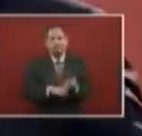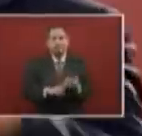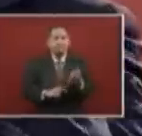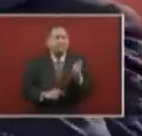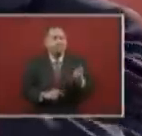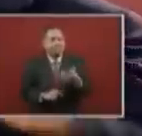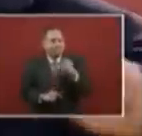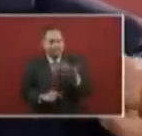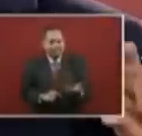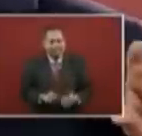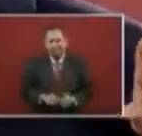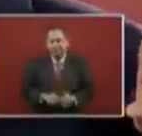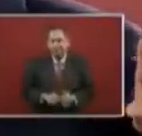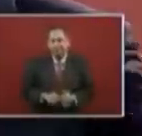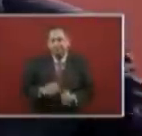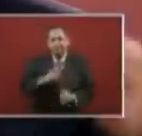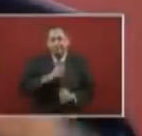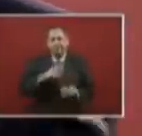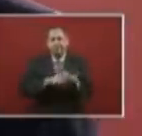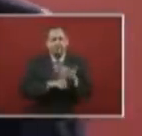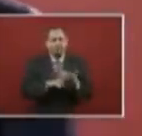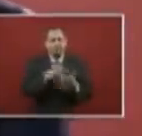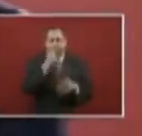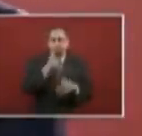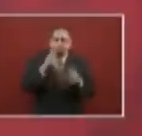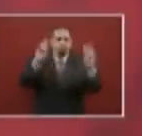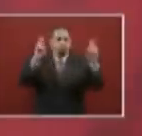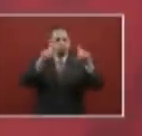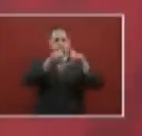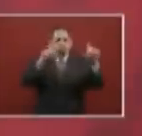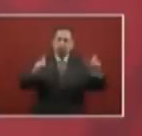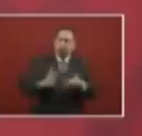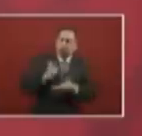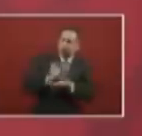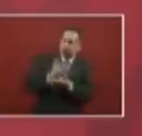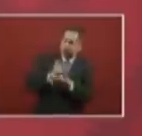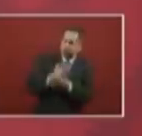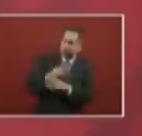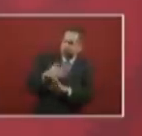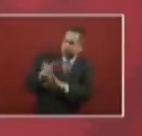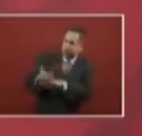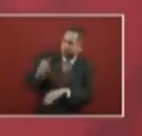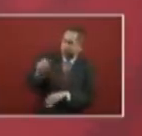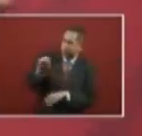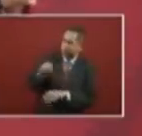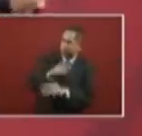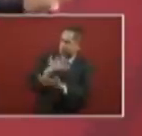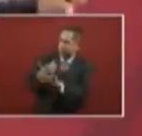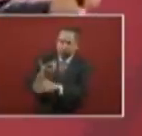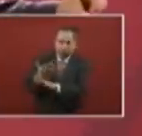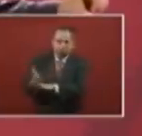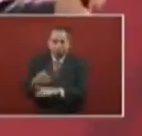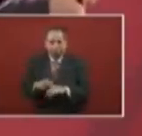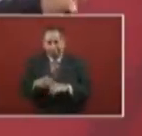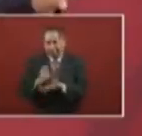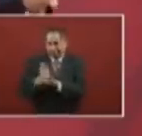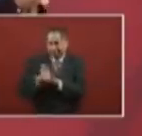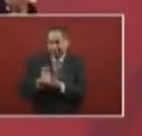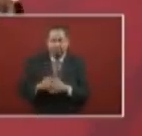en donde hay una amenaza a mi persona y pone